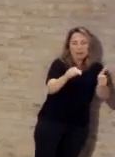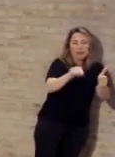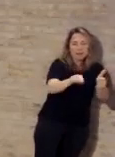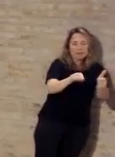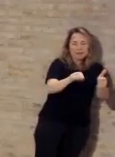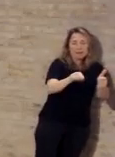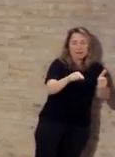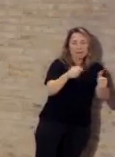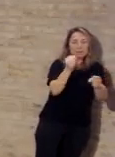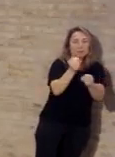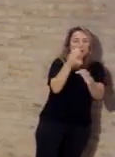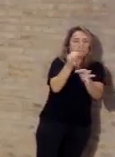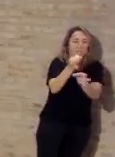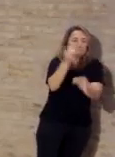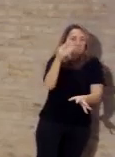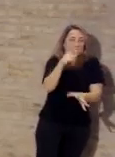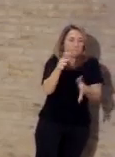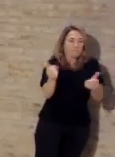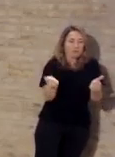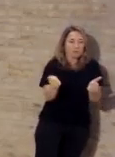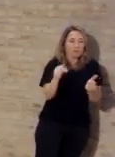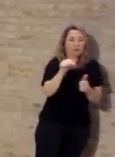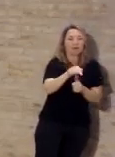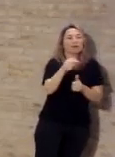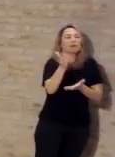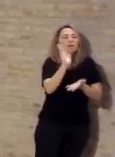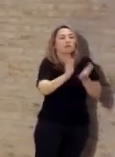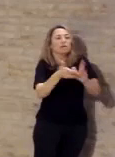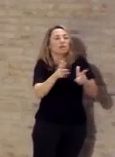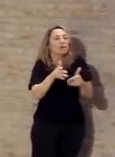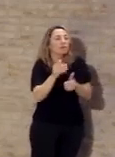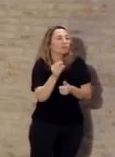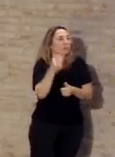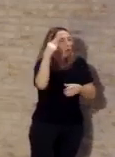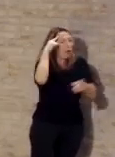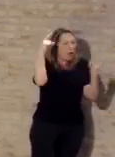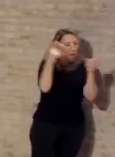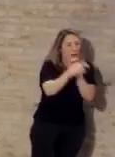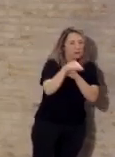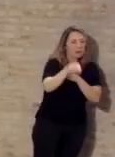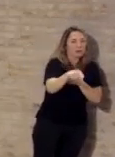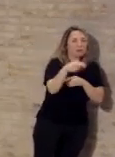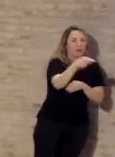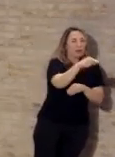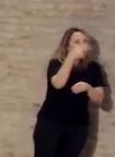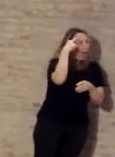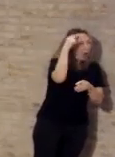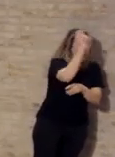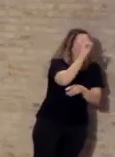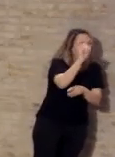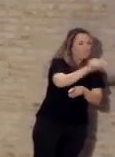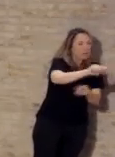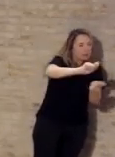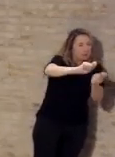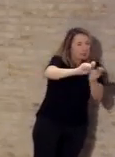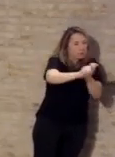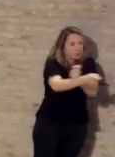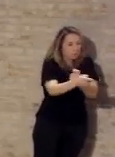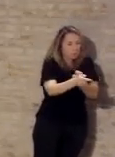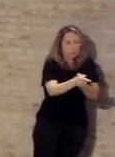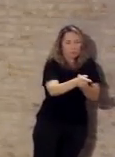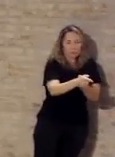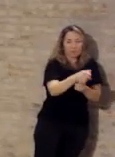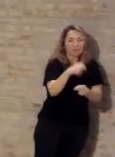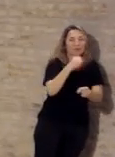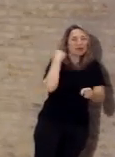digamos que no esté como decía ejerciendo eh violencia psicológica y queriendo manipular a la persona y haciéndole decir algo que no